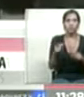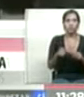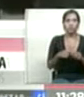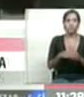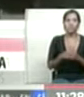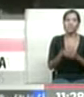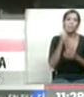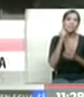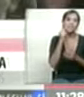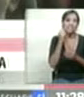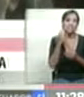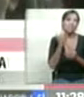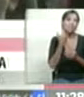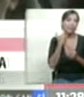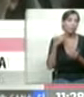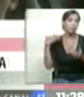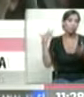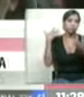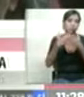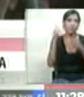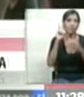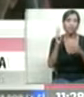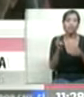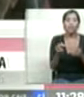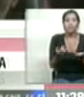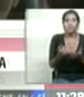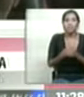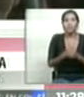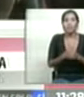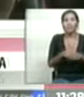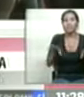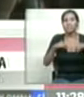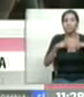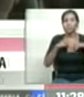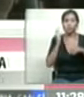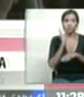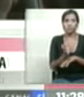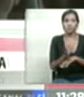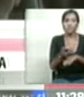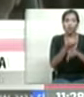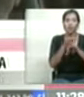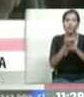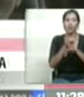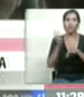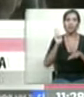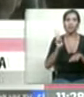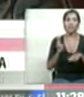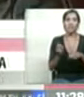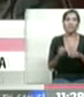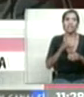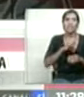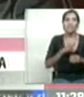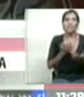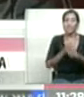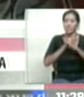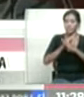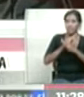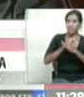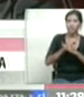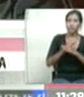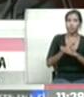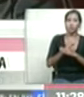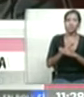en Venezuela. Sin embargo, el recrudecimiento de las sanciones, según el gobierno de Venezuela, pues estaría impidiendo